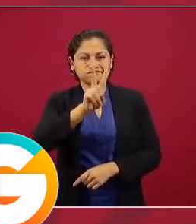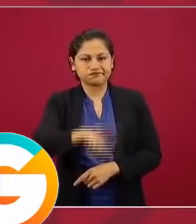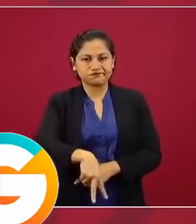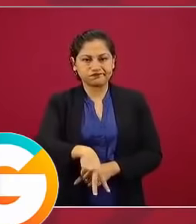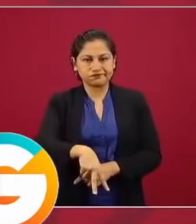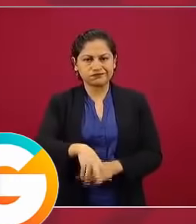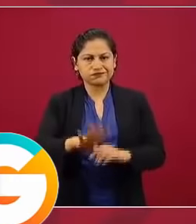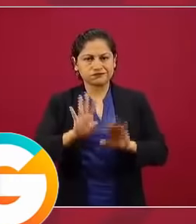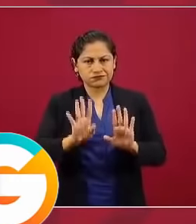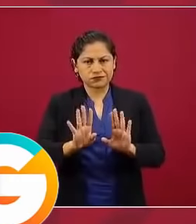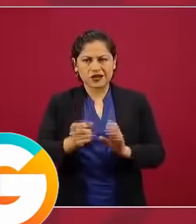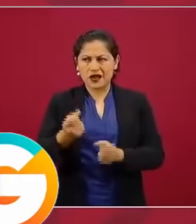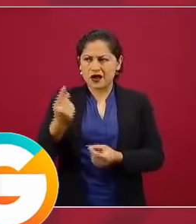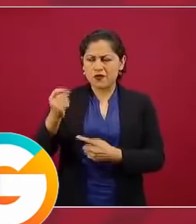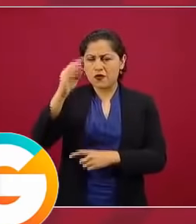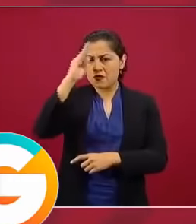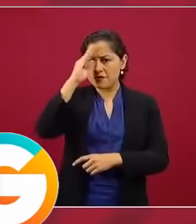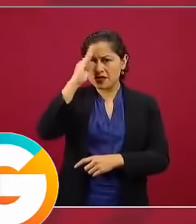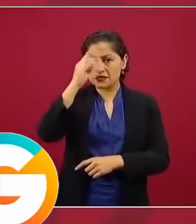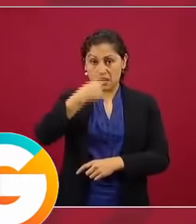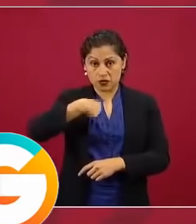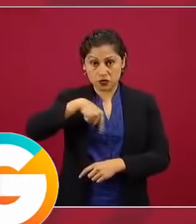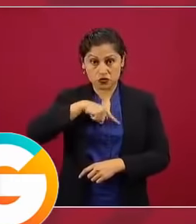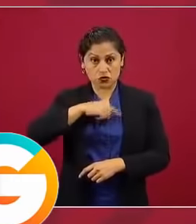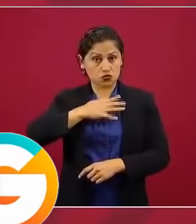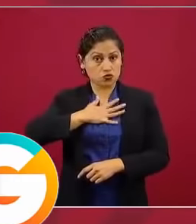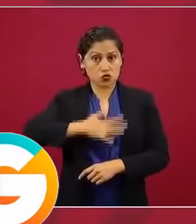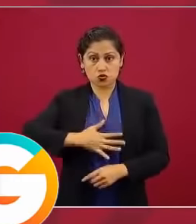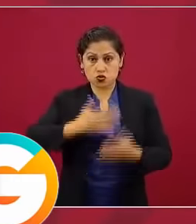cree que estamos nosotros cometiendo una injusticia.